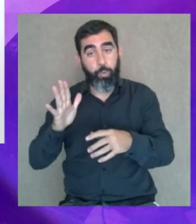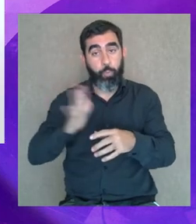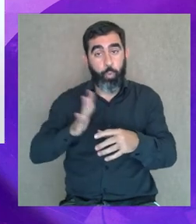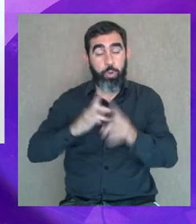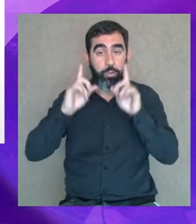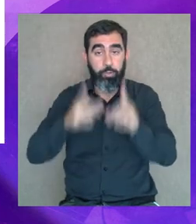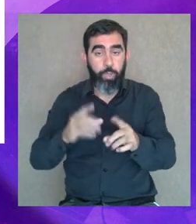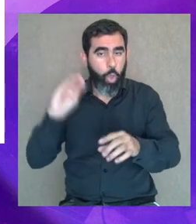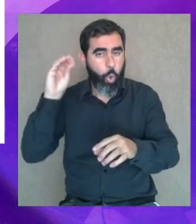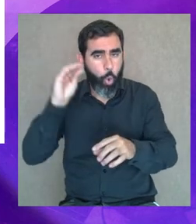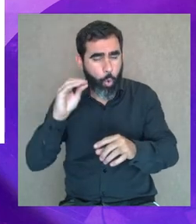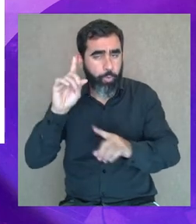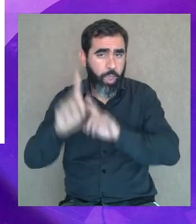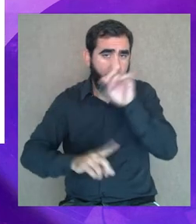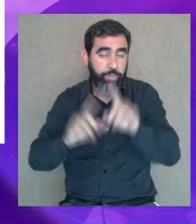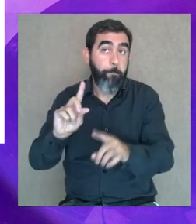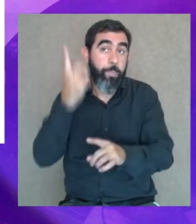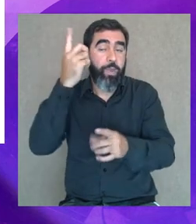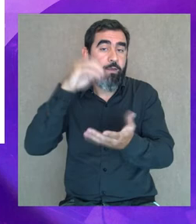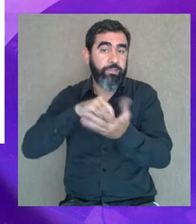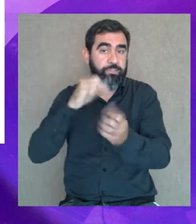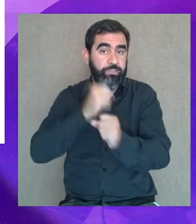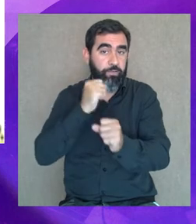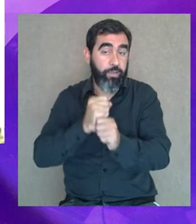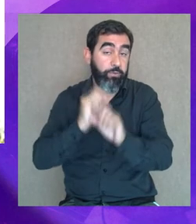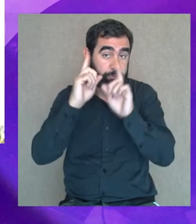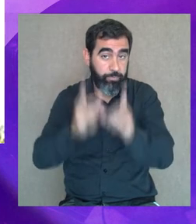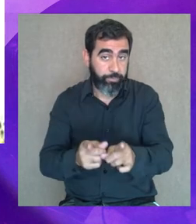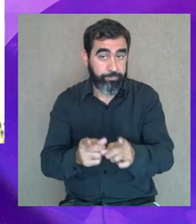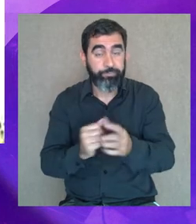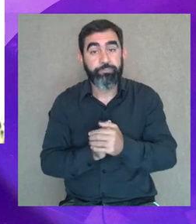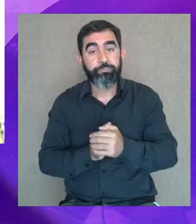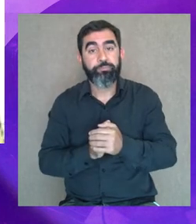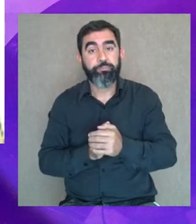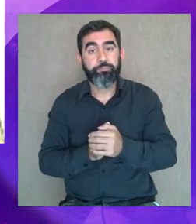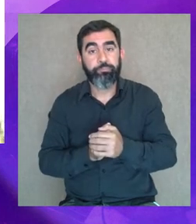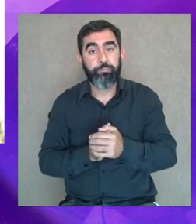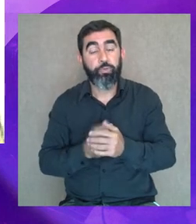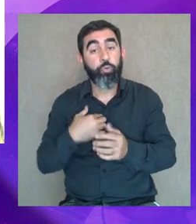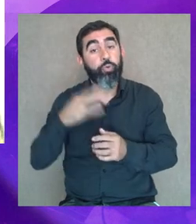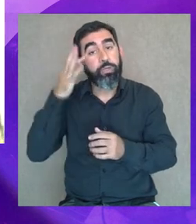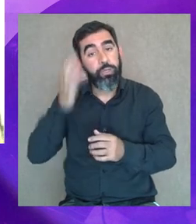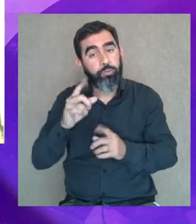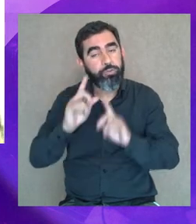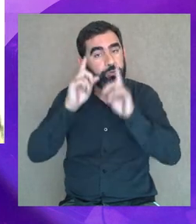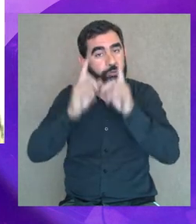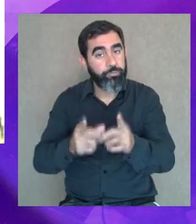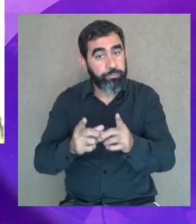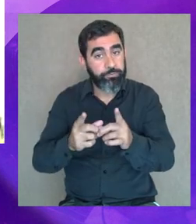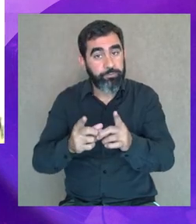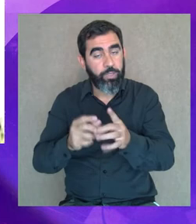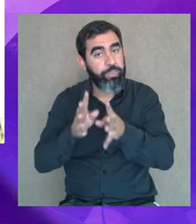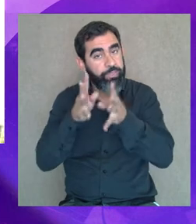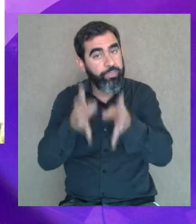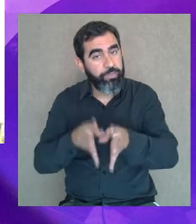que son prácticamente jóvenes muchas de ellas primeras experiencias laborales entonces sí entonces creo que eso también nos